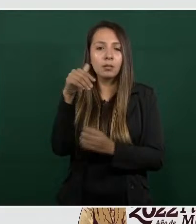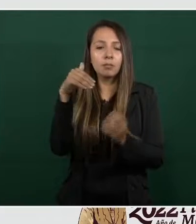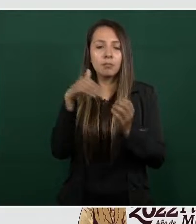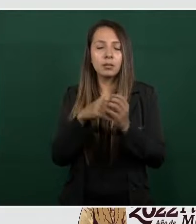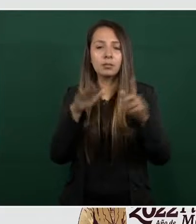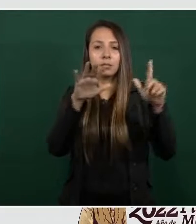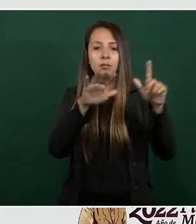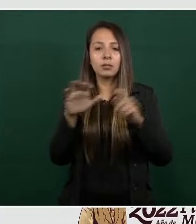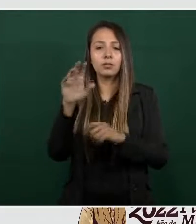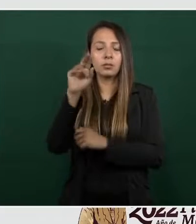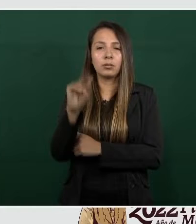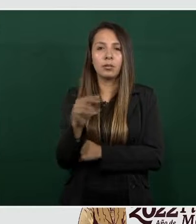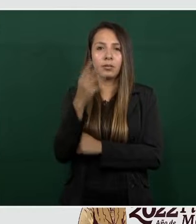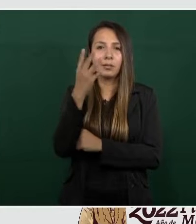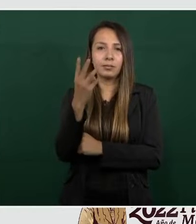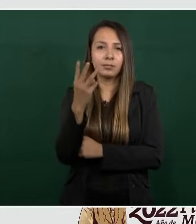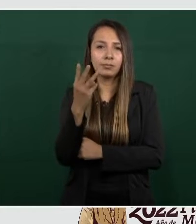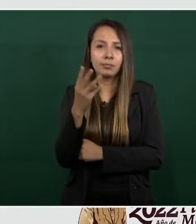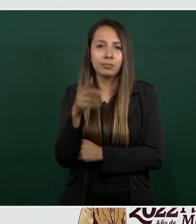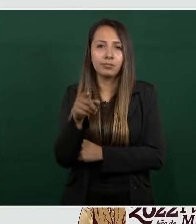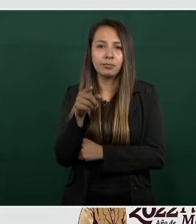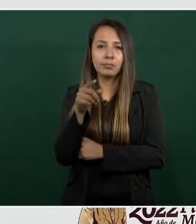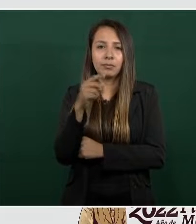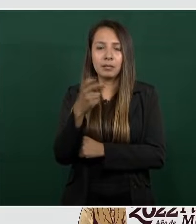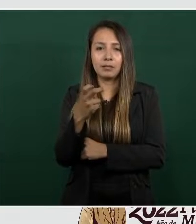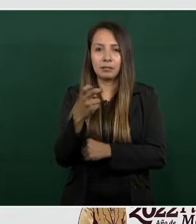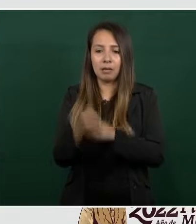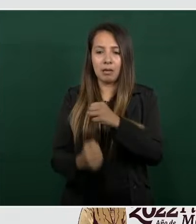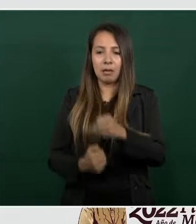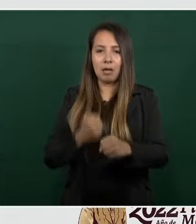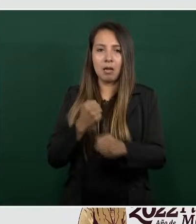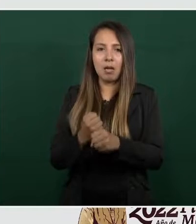27.773 en lo que va del año,